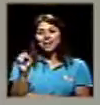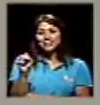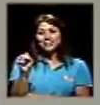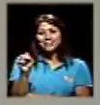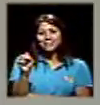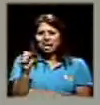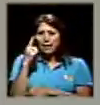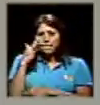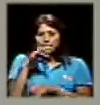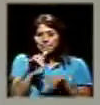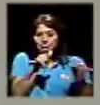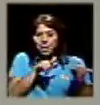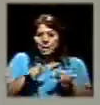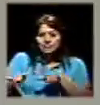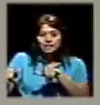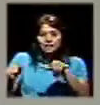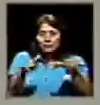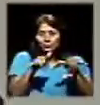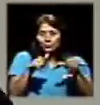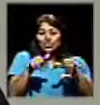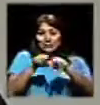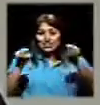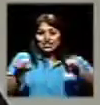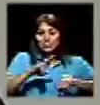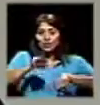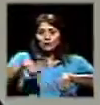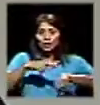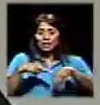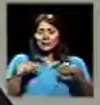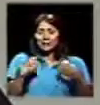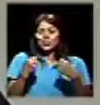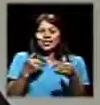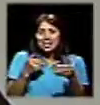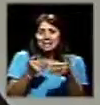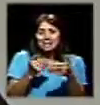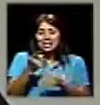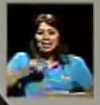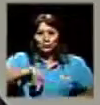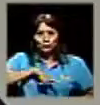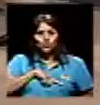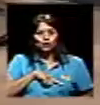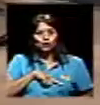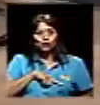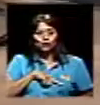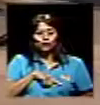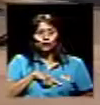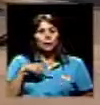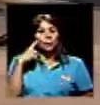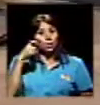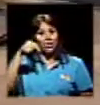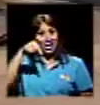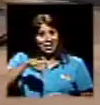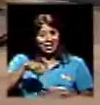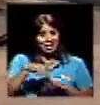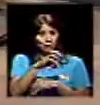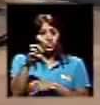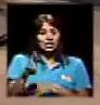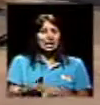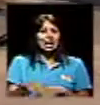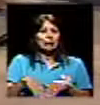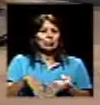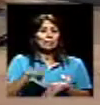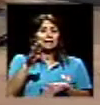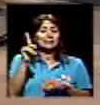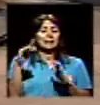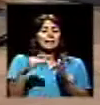Sistema Nacional de Salud está cerca de nosotros, porque hay más de 1,000 en este país.